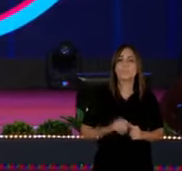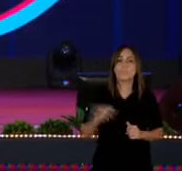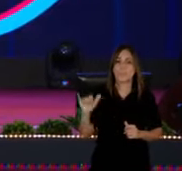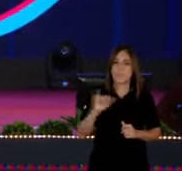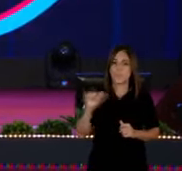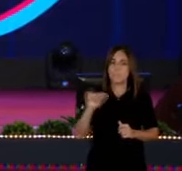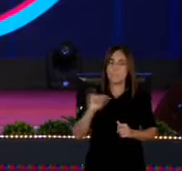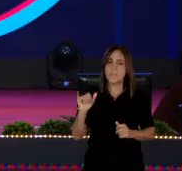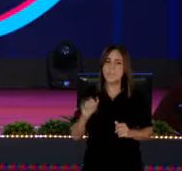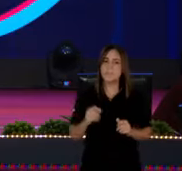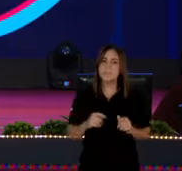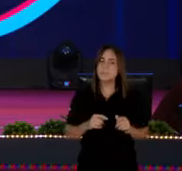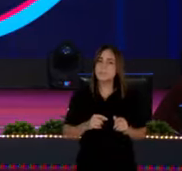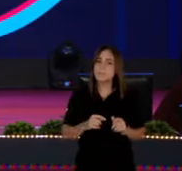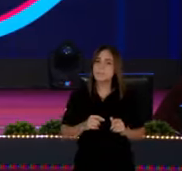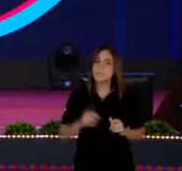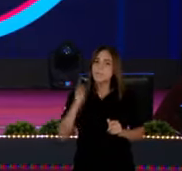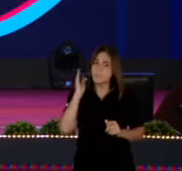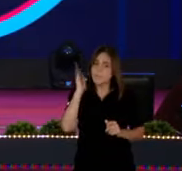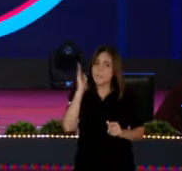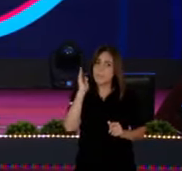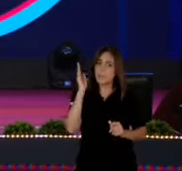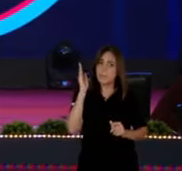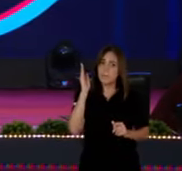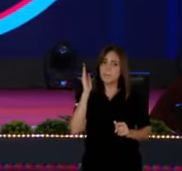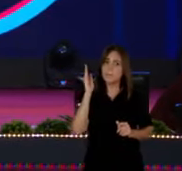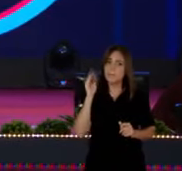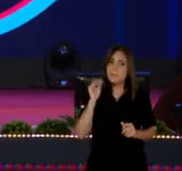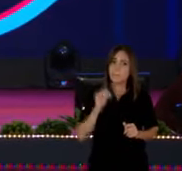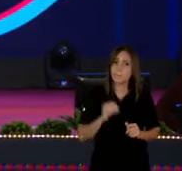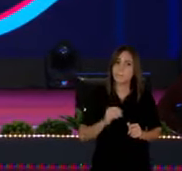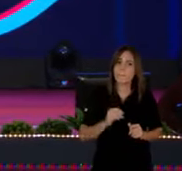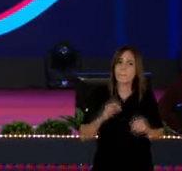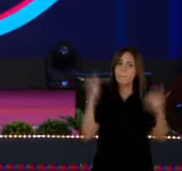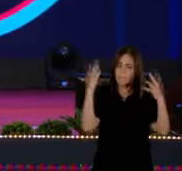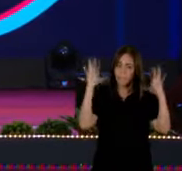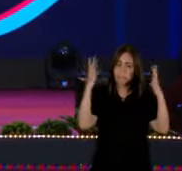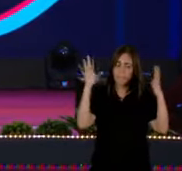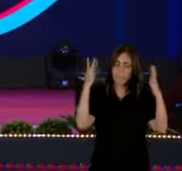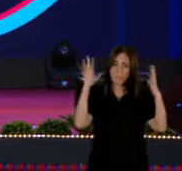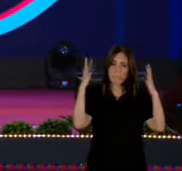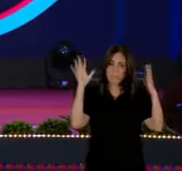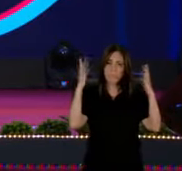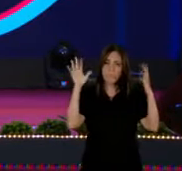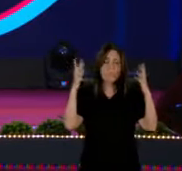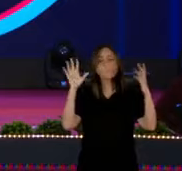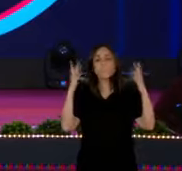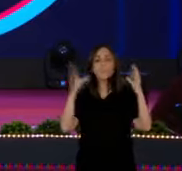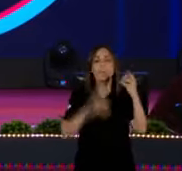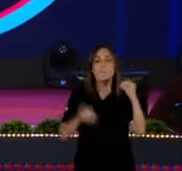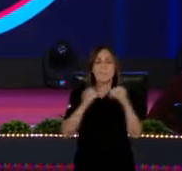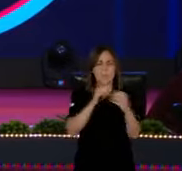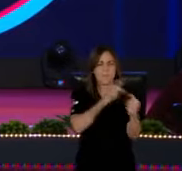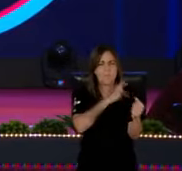¿Alguien aplaude a eso, hermano? ¿Alguien aplaude a eso con más fuerzas que ahorita? Vamos.